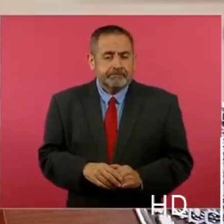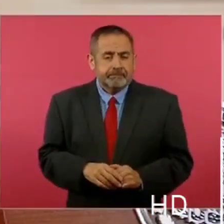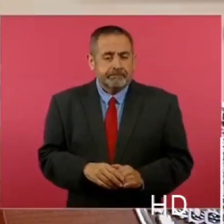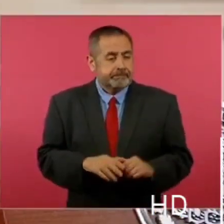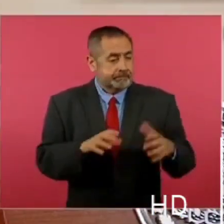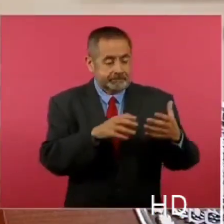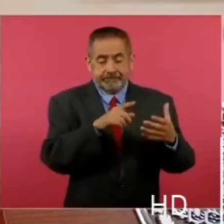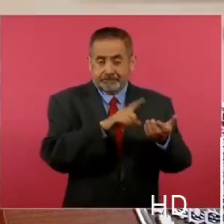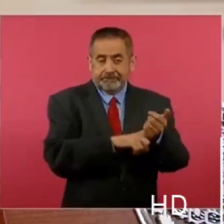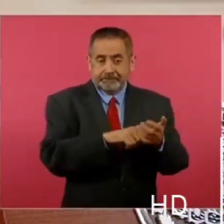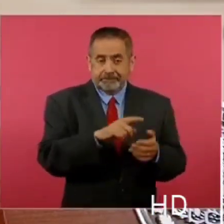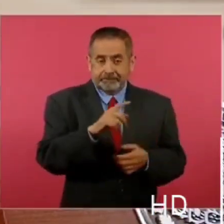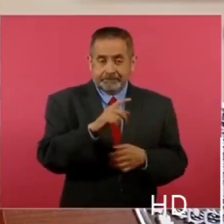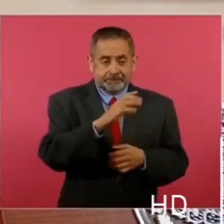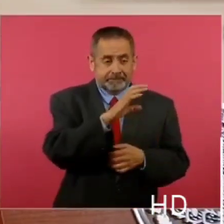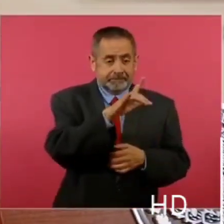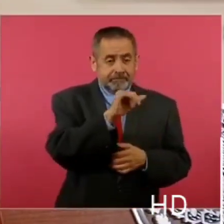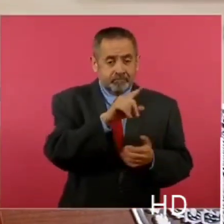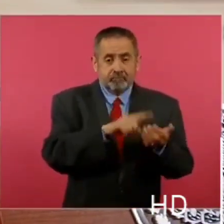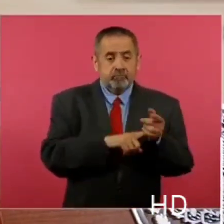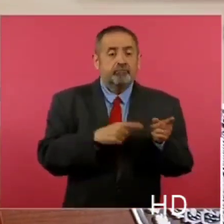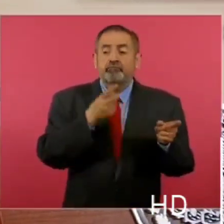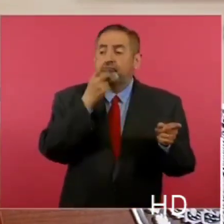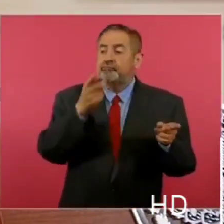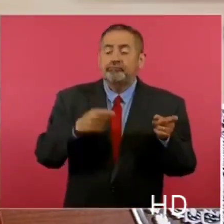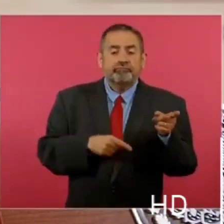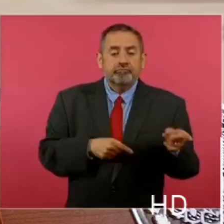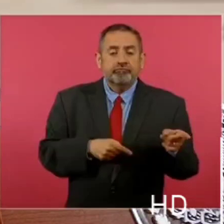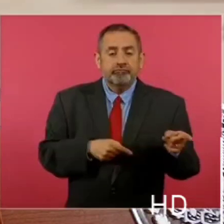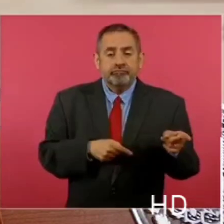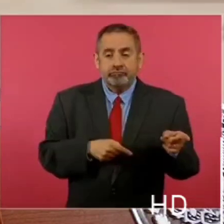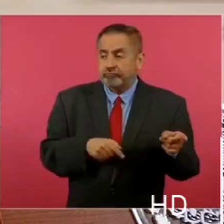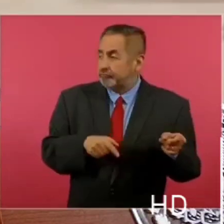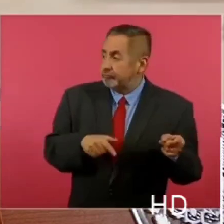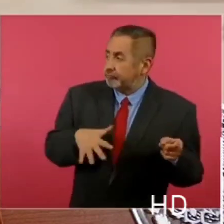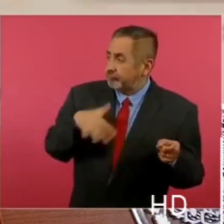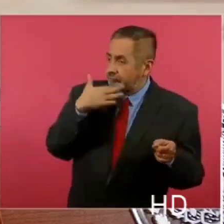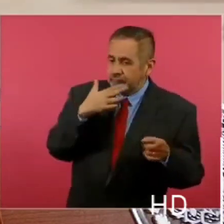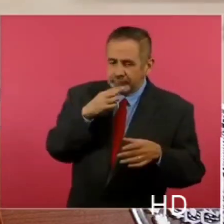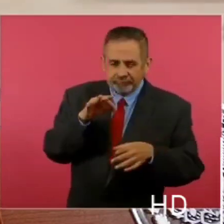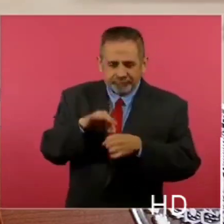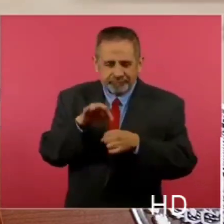que si no les funcionaba el fraude,